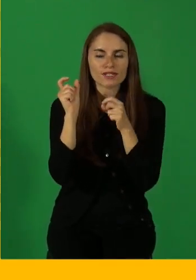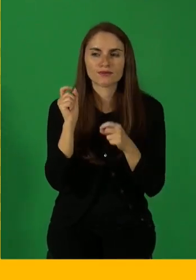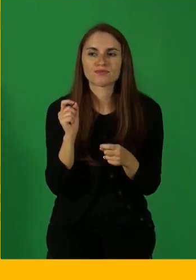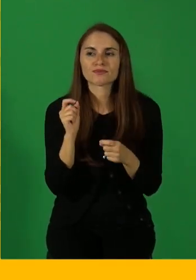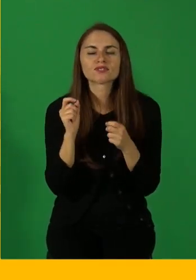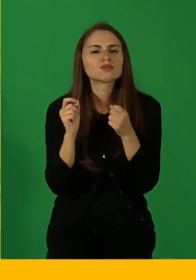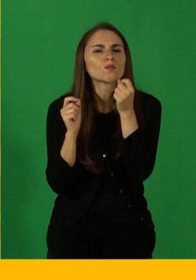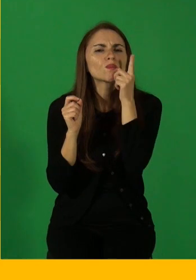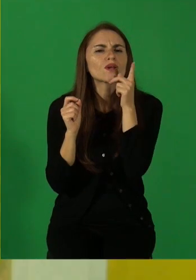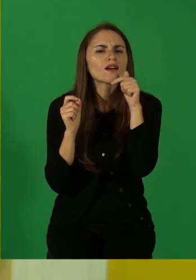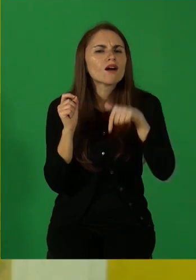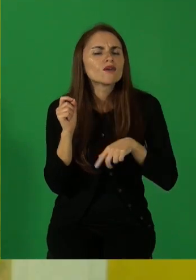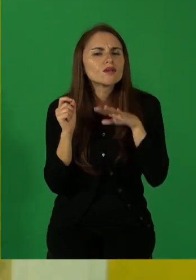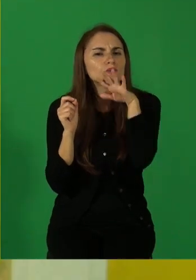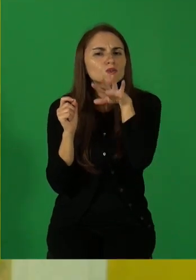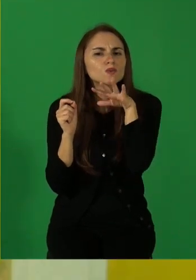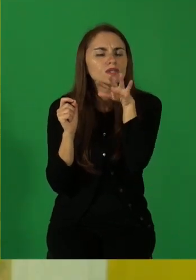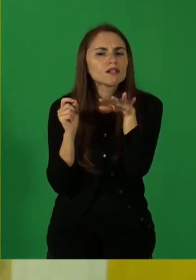¿cuál usaríamos?